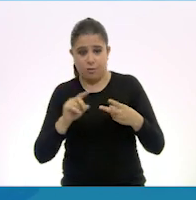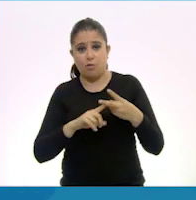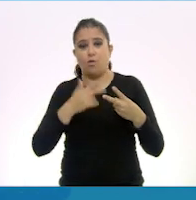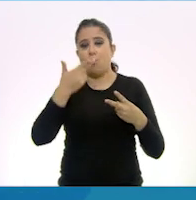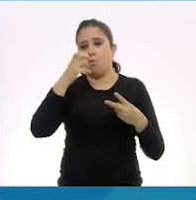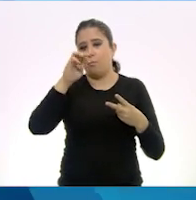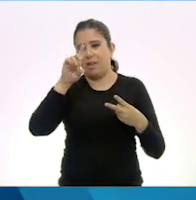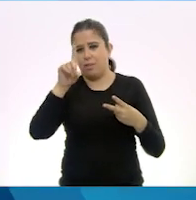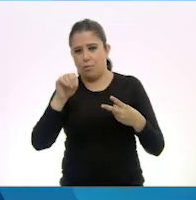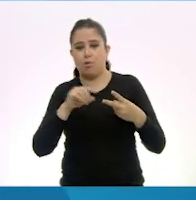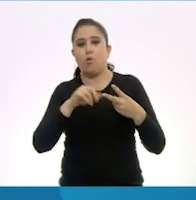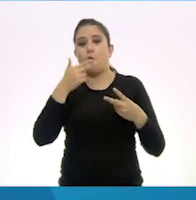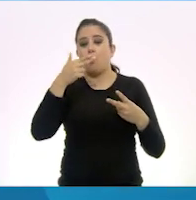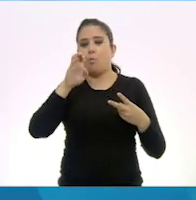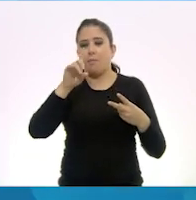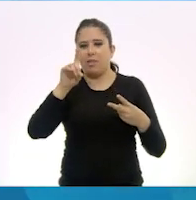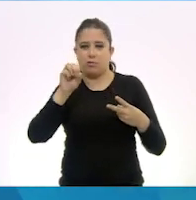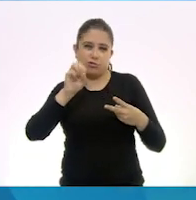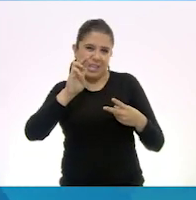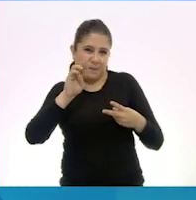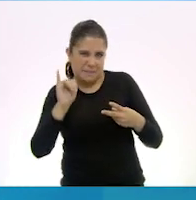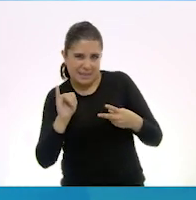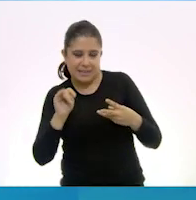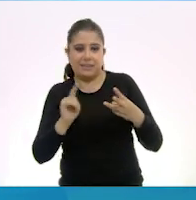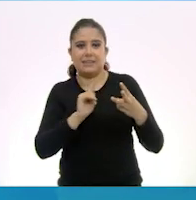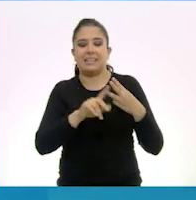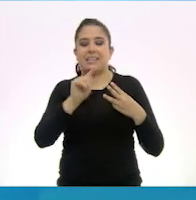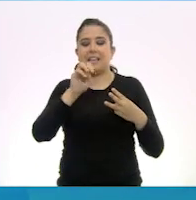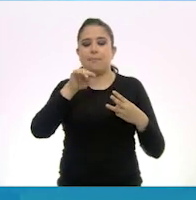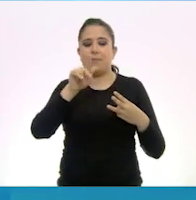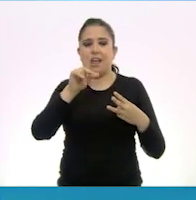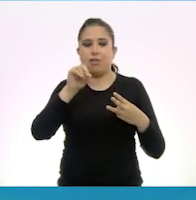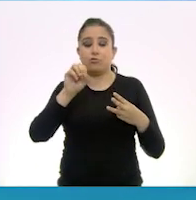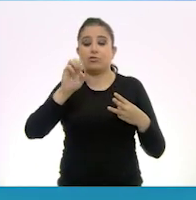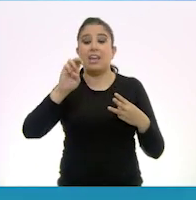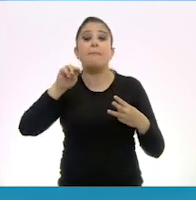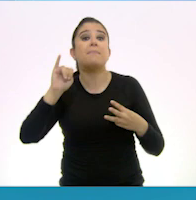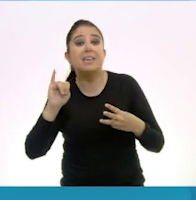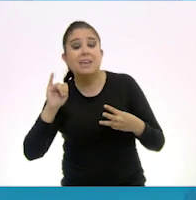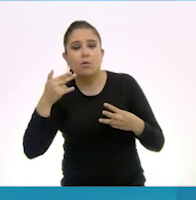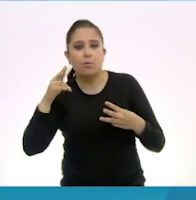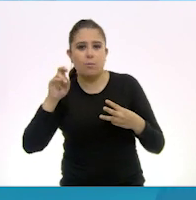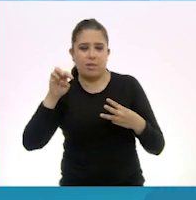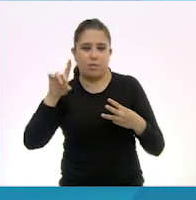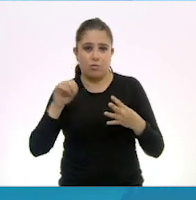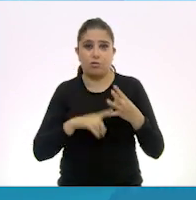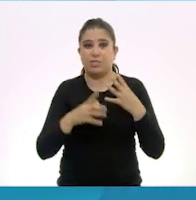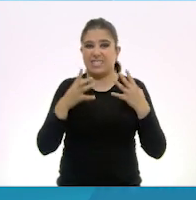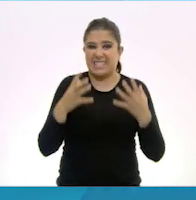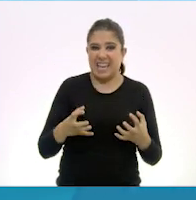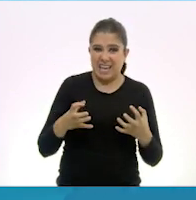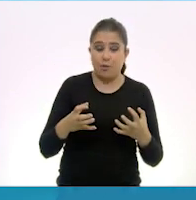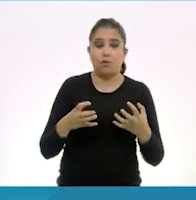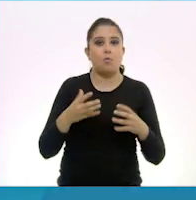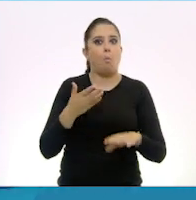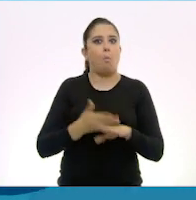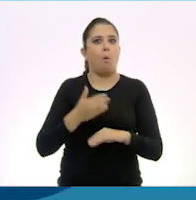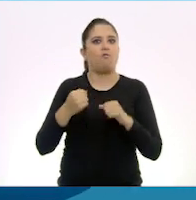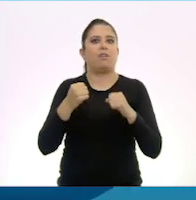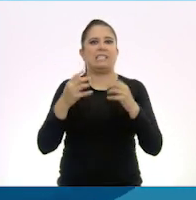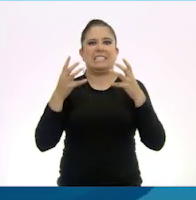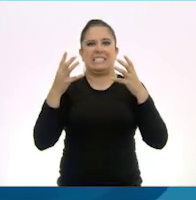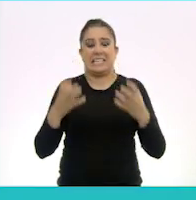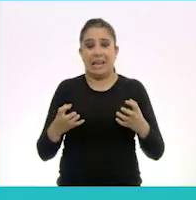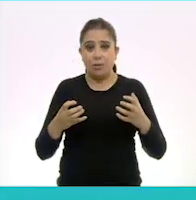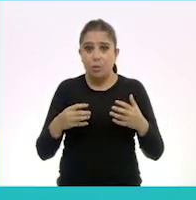cálido semihúmedo, templado húmedo, templado semihúmedo, seco y muy seco.